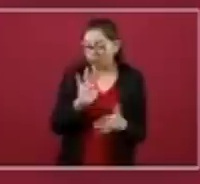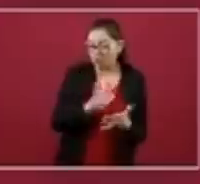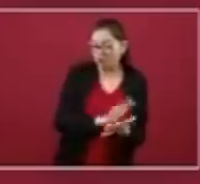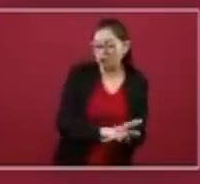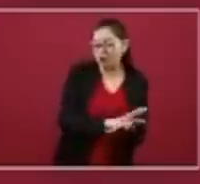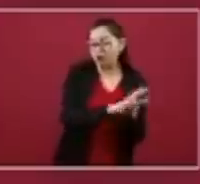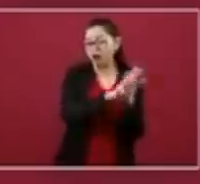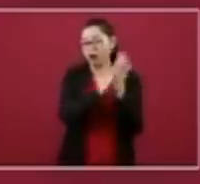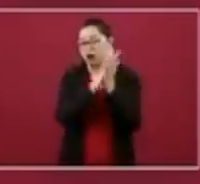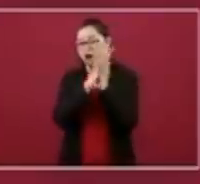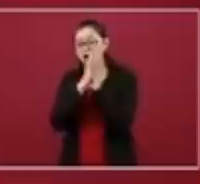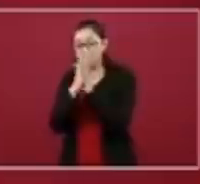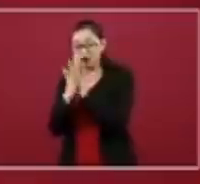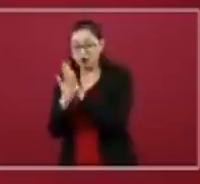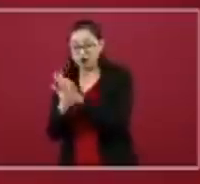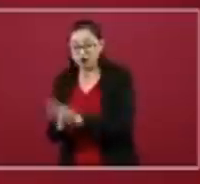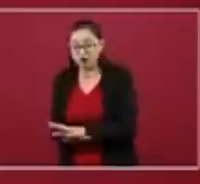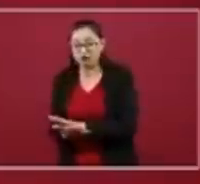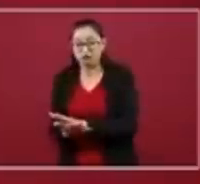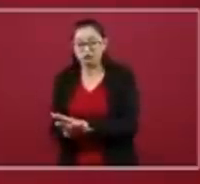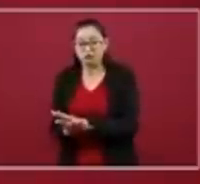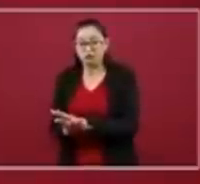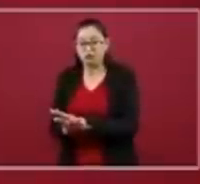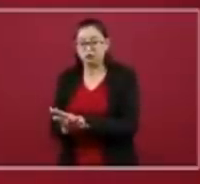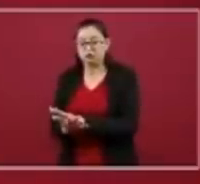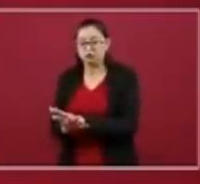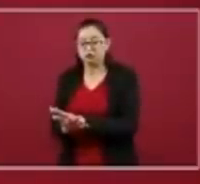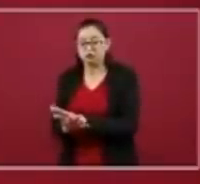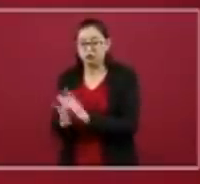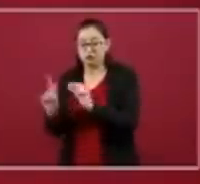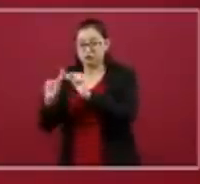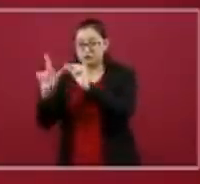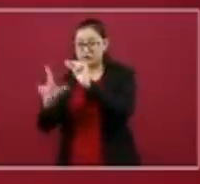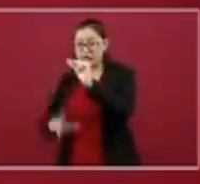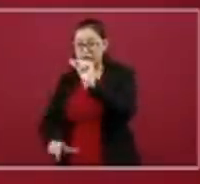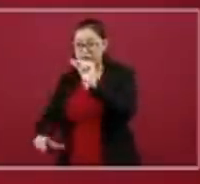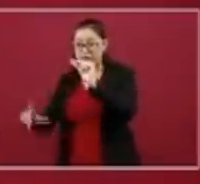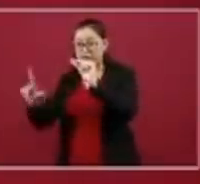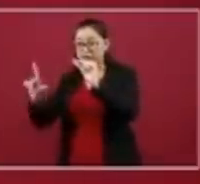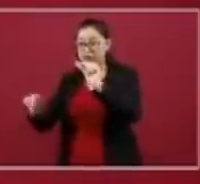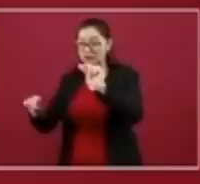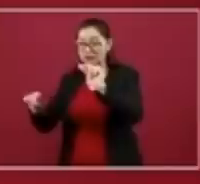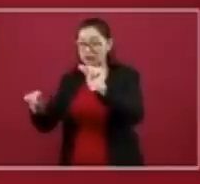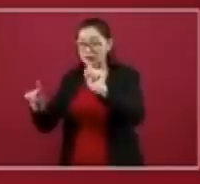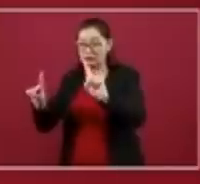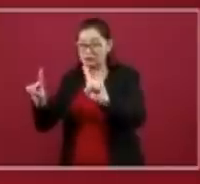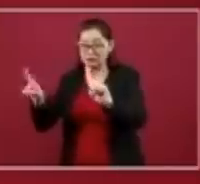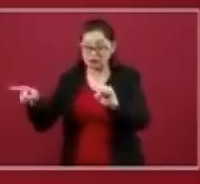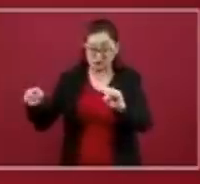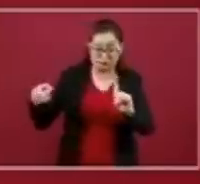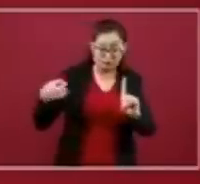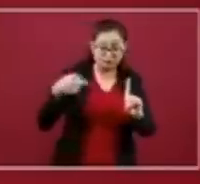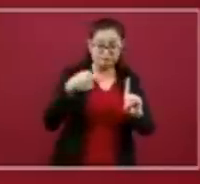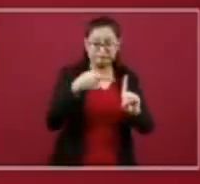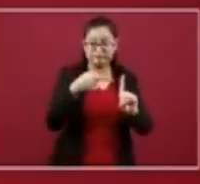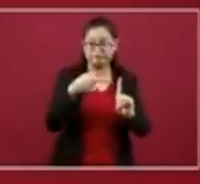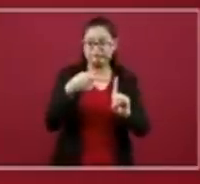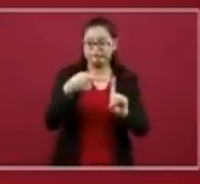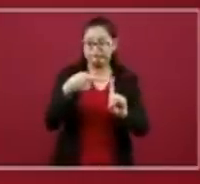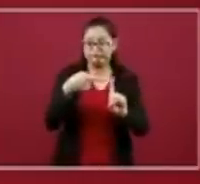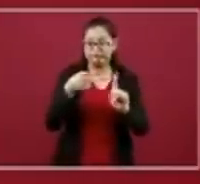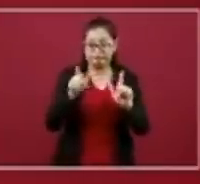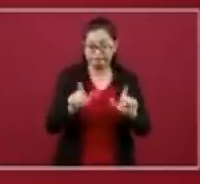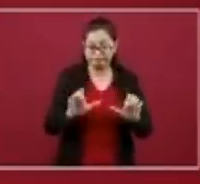de la seguridad nacional, de la seguridad interior, como misiones principales